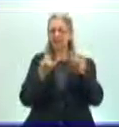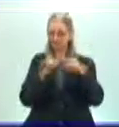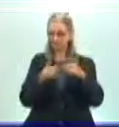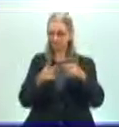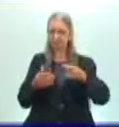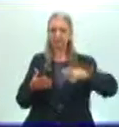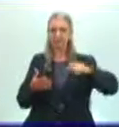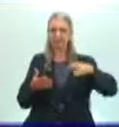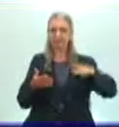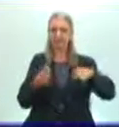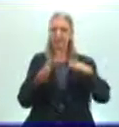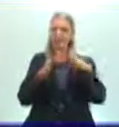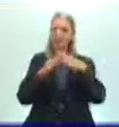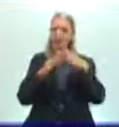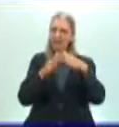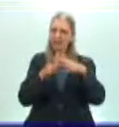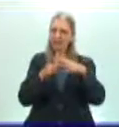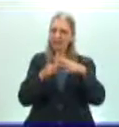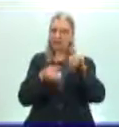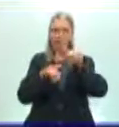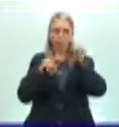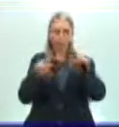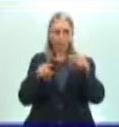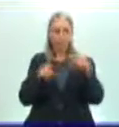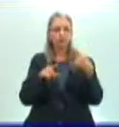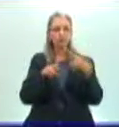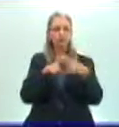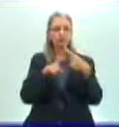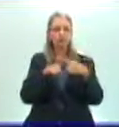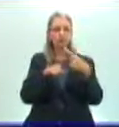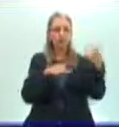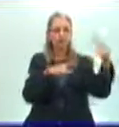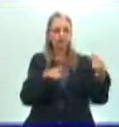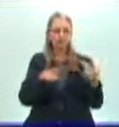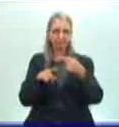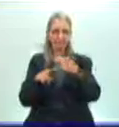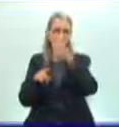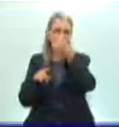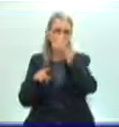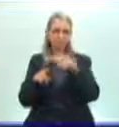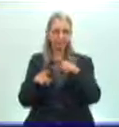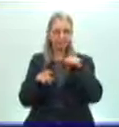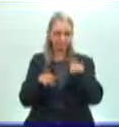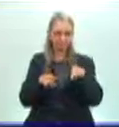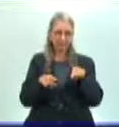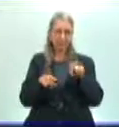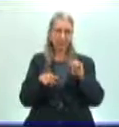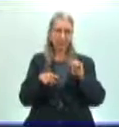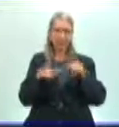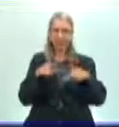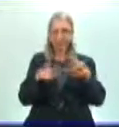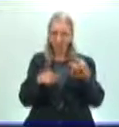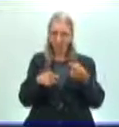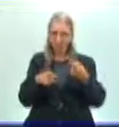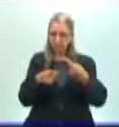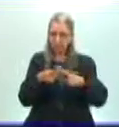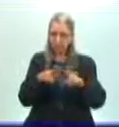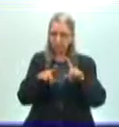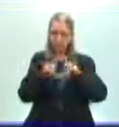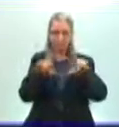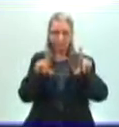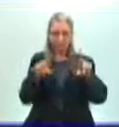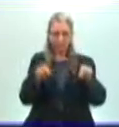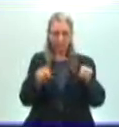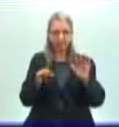es decir, que determinen este segmento y sumen estos 3 segmentos para calcular la longitud de la poligonal. Y ahora en la siguiente diapo vamos